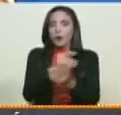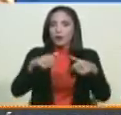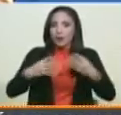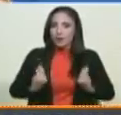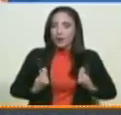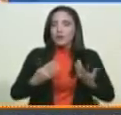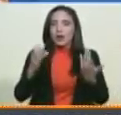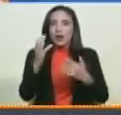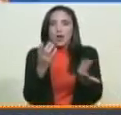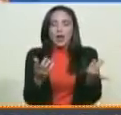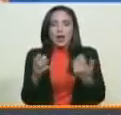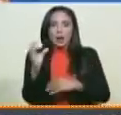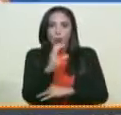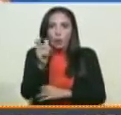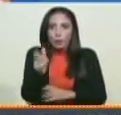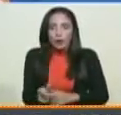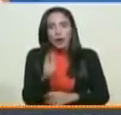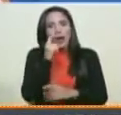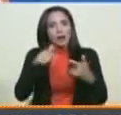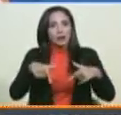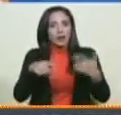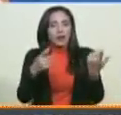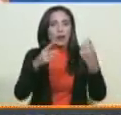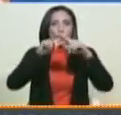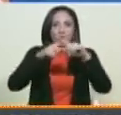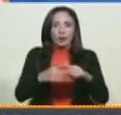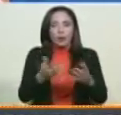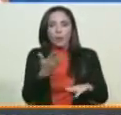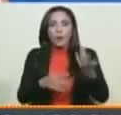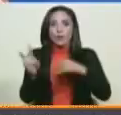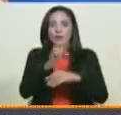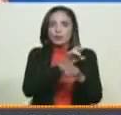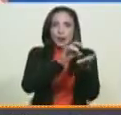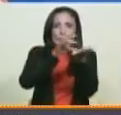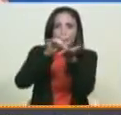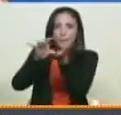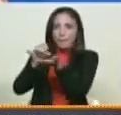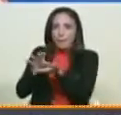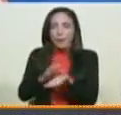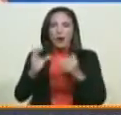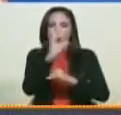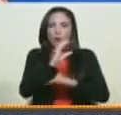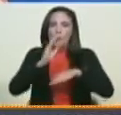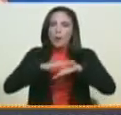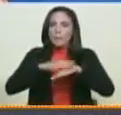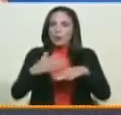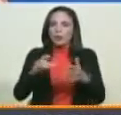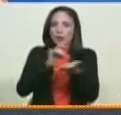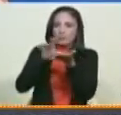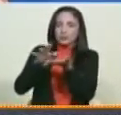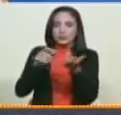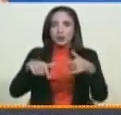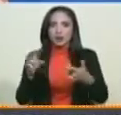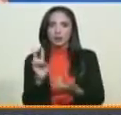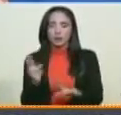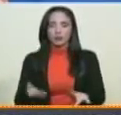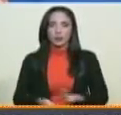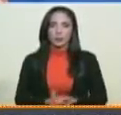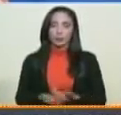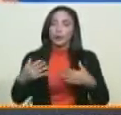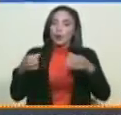tendrían que indemnizar al gobierno venezolano por lo que ha significado la atención a estos hermanos? Por parte de